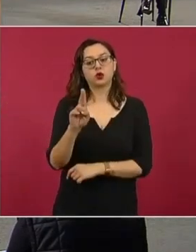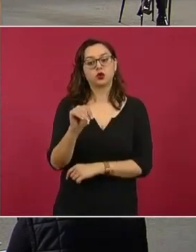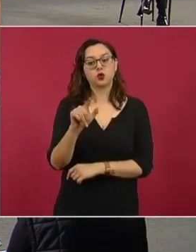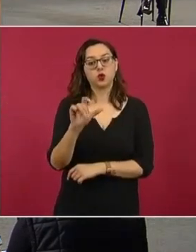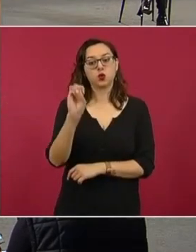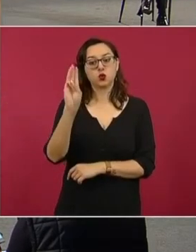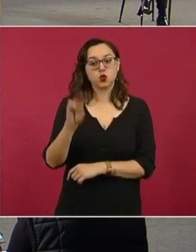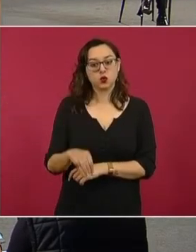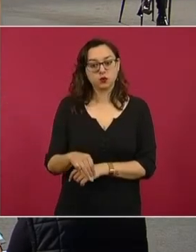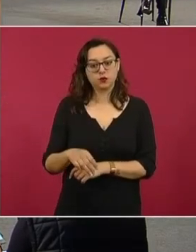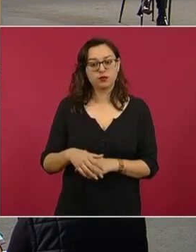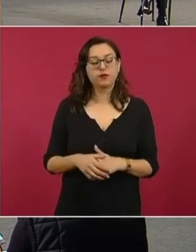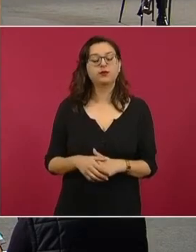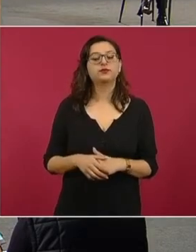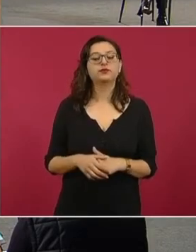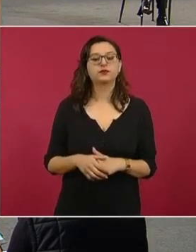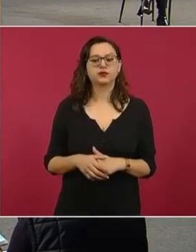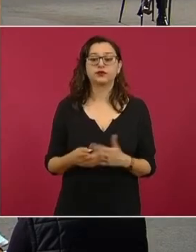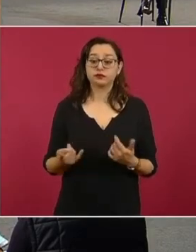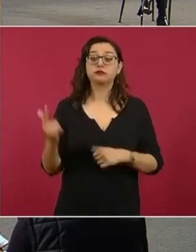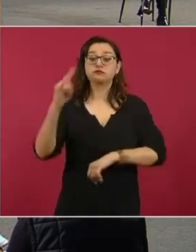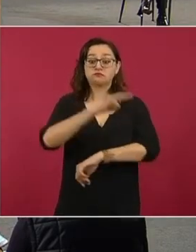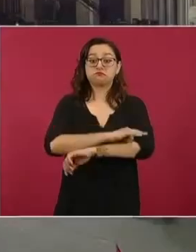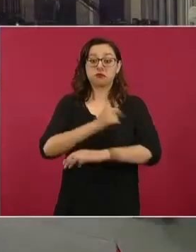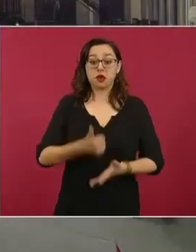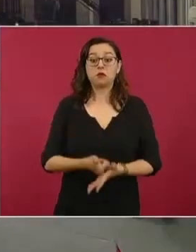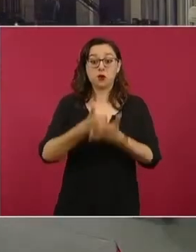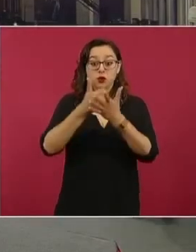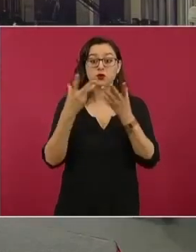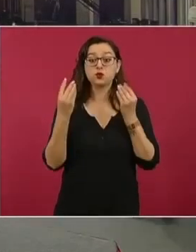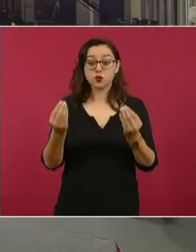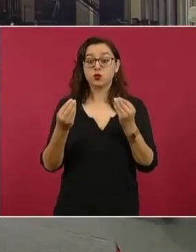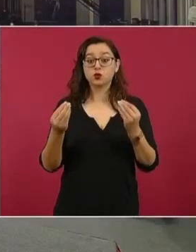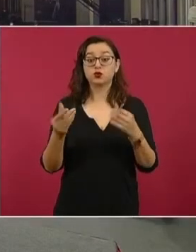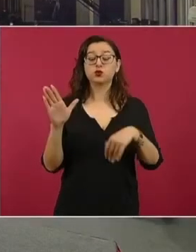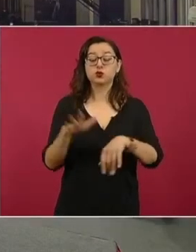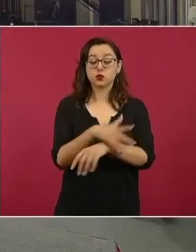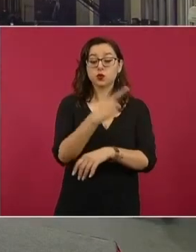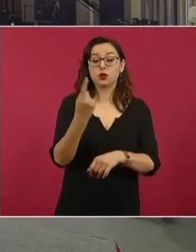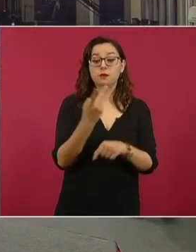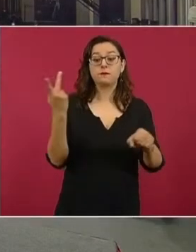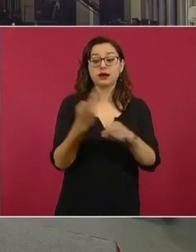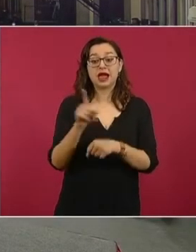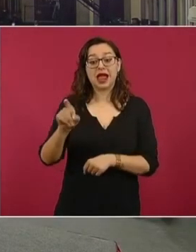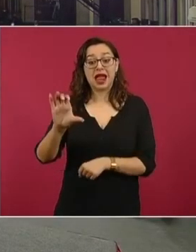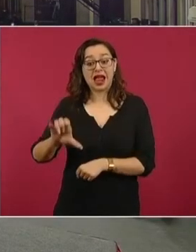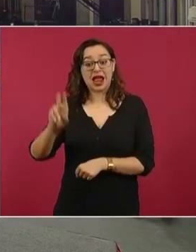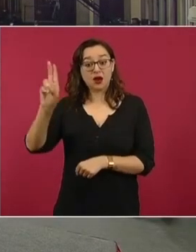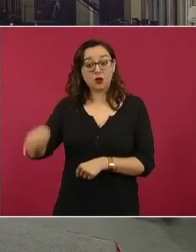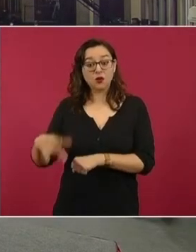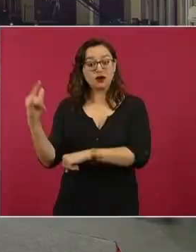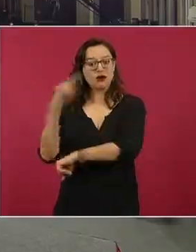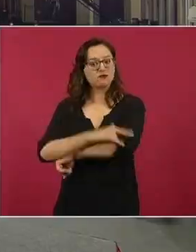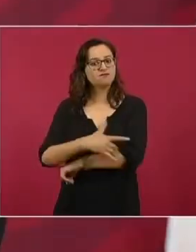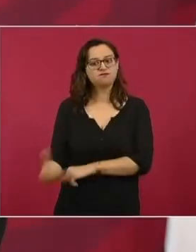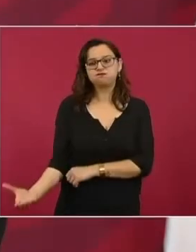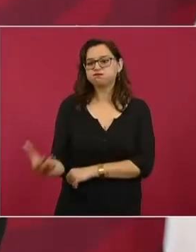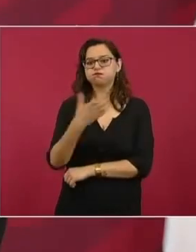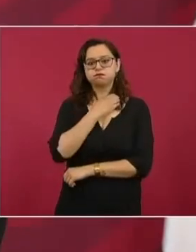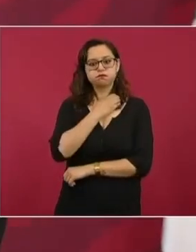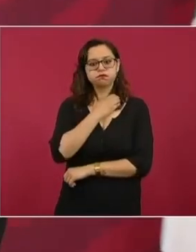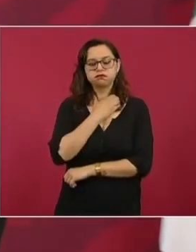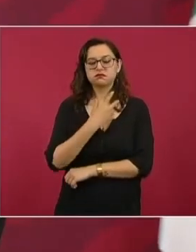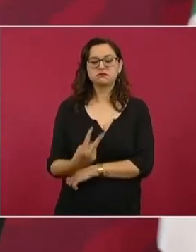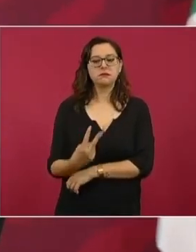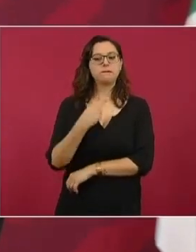un aeropuerto que va a ayudar mucho, porque ya el aeropuerto de Cancún está saturado, tiene